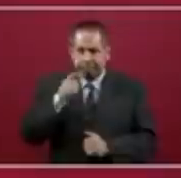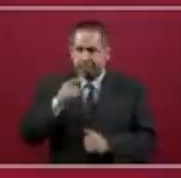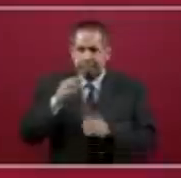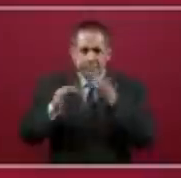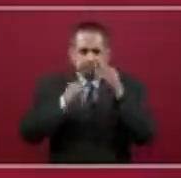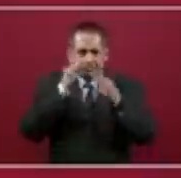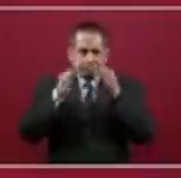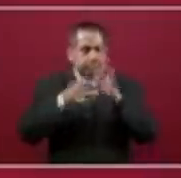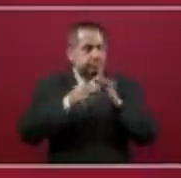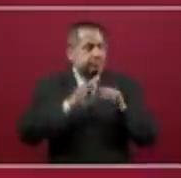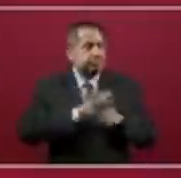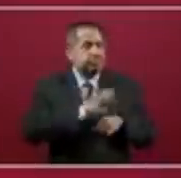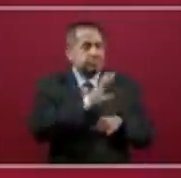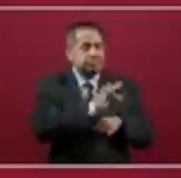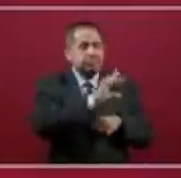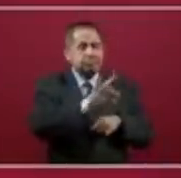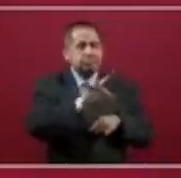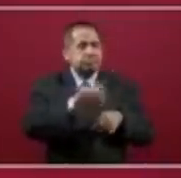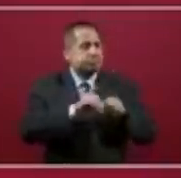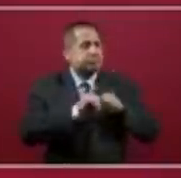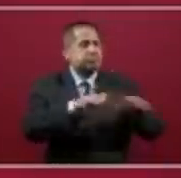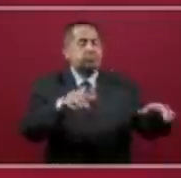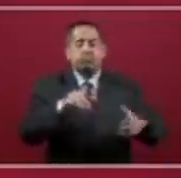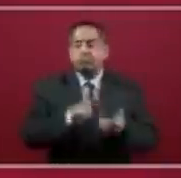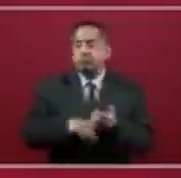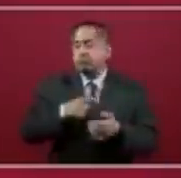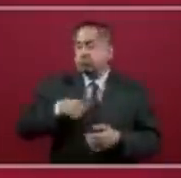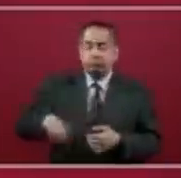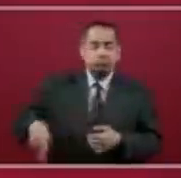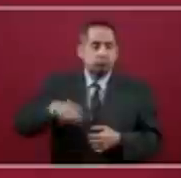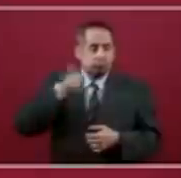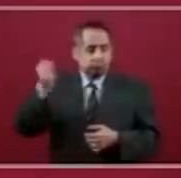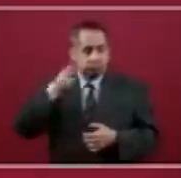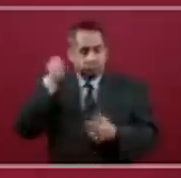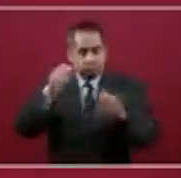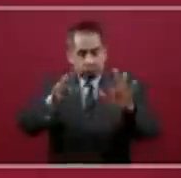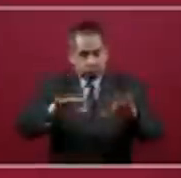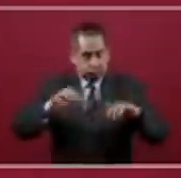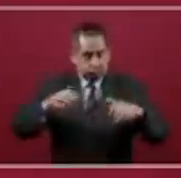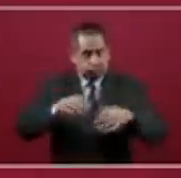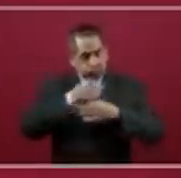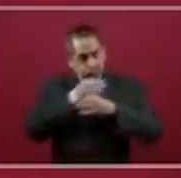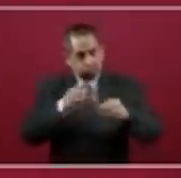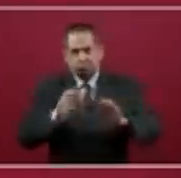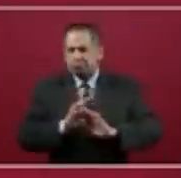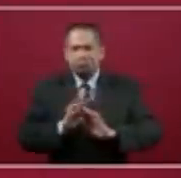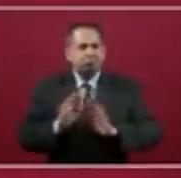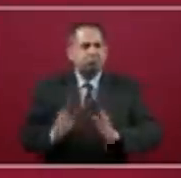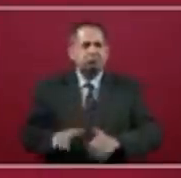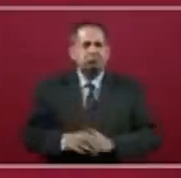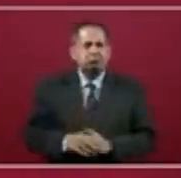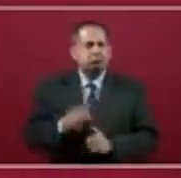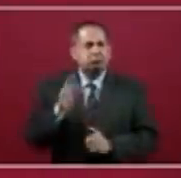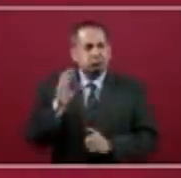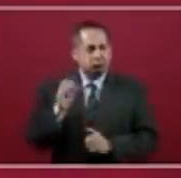transmisión de nuestros eventos o para